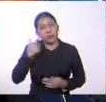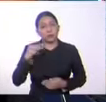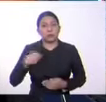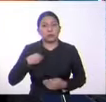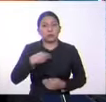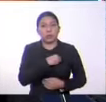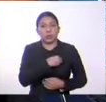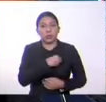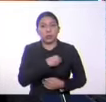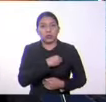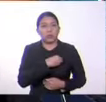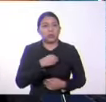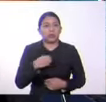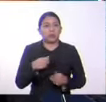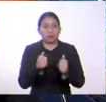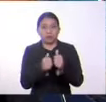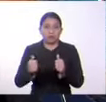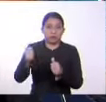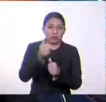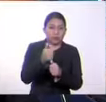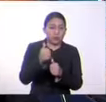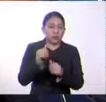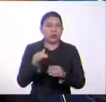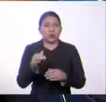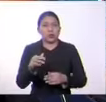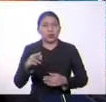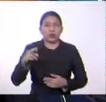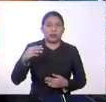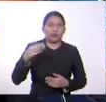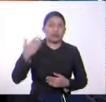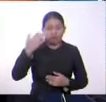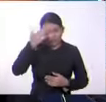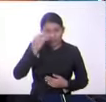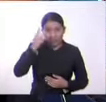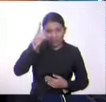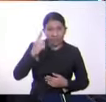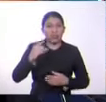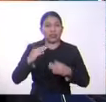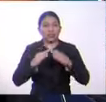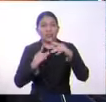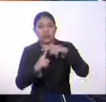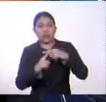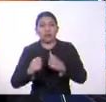culto religioso, Policía Nacional Civil, la Fuerza Armada, no pueden